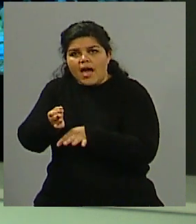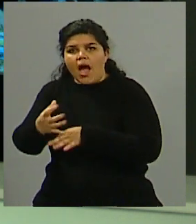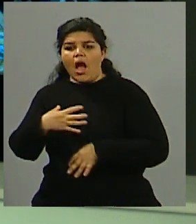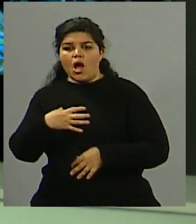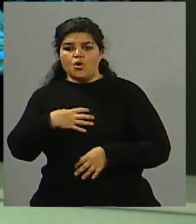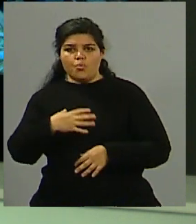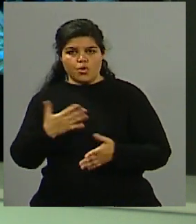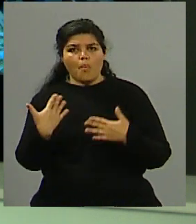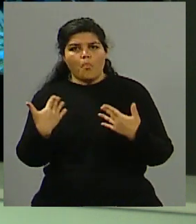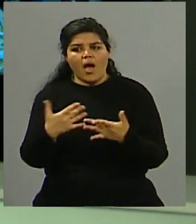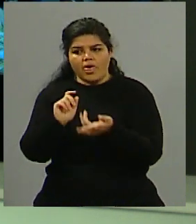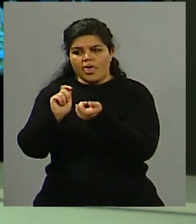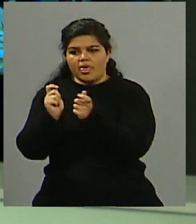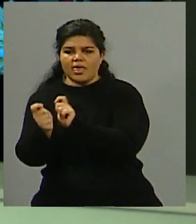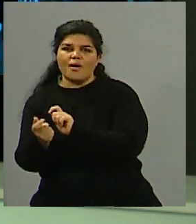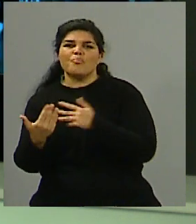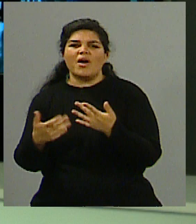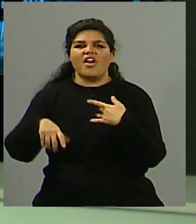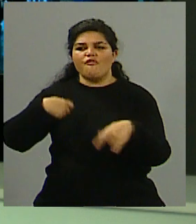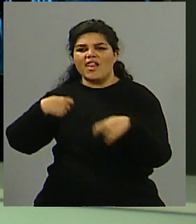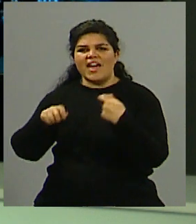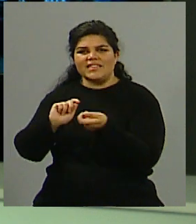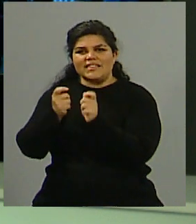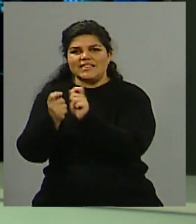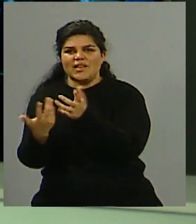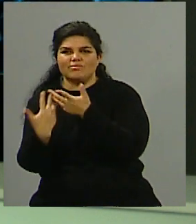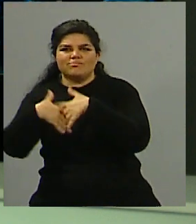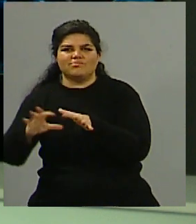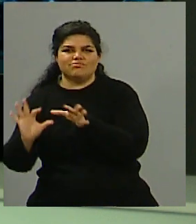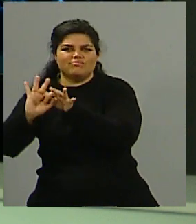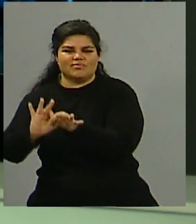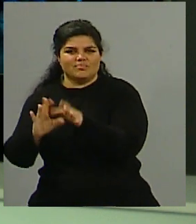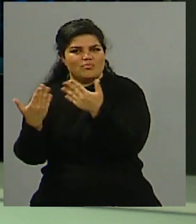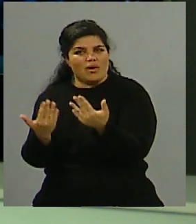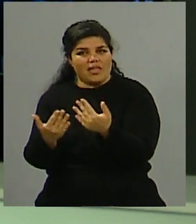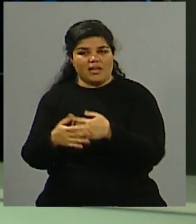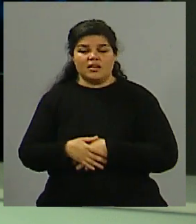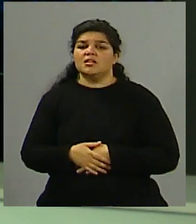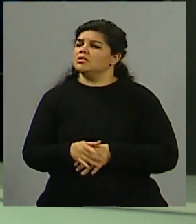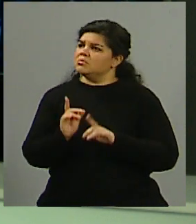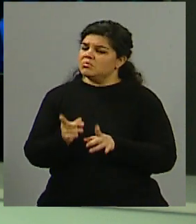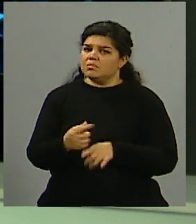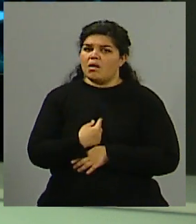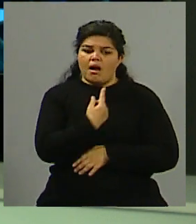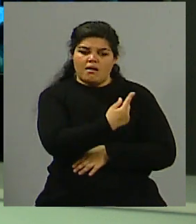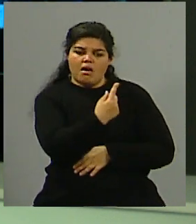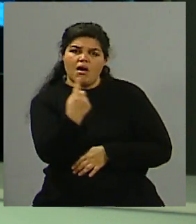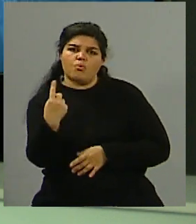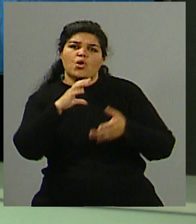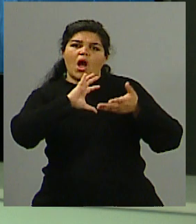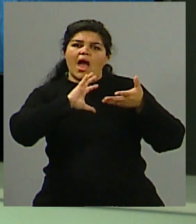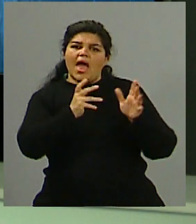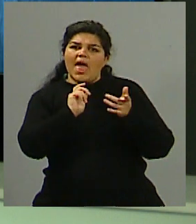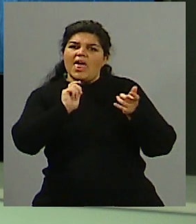saber cómo aprenden mejor, cuáles son las mejores estrategias para cada uno, qué significa cambiar